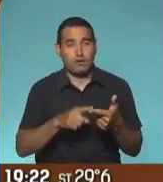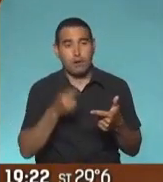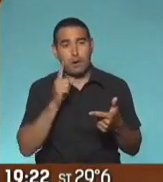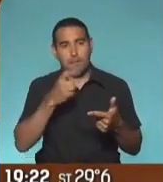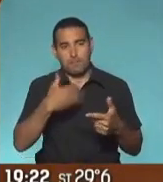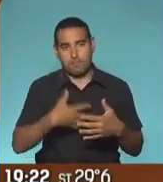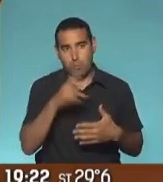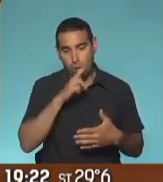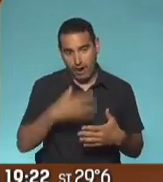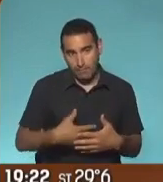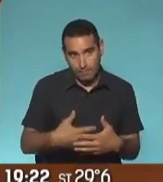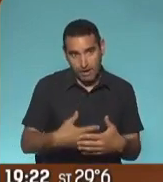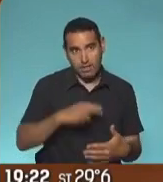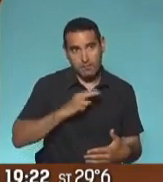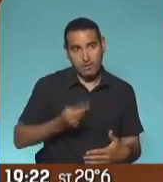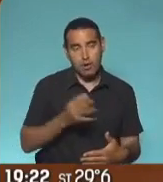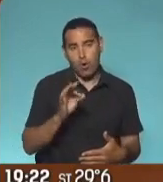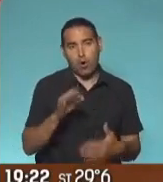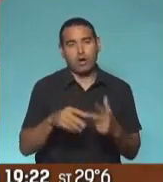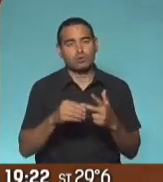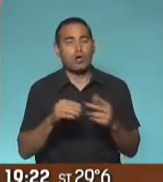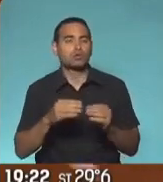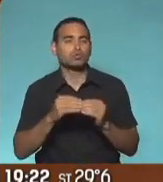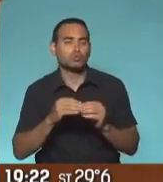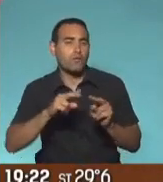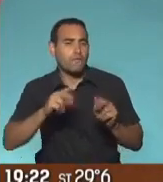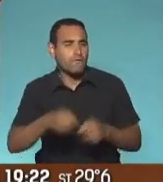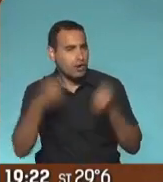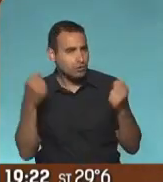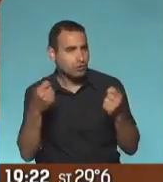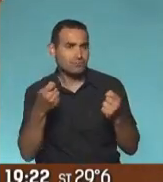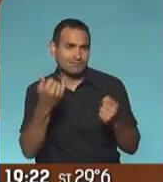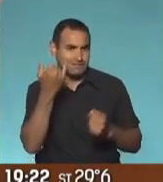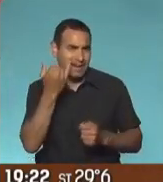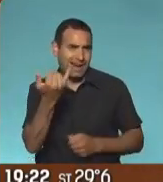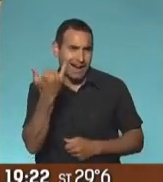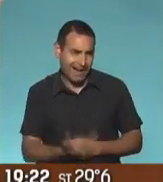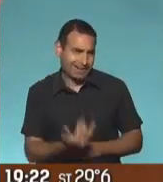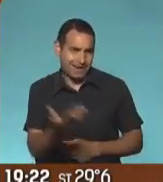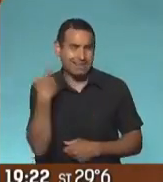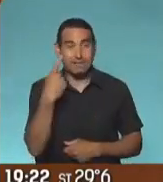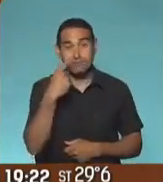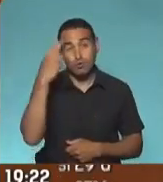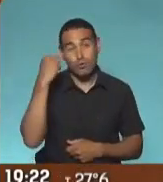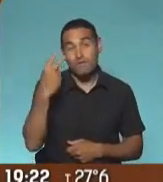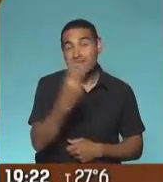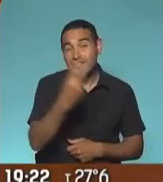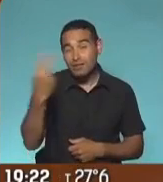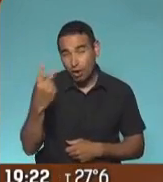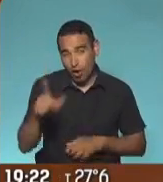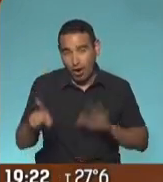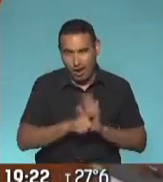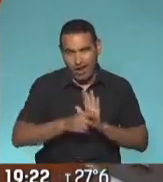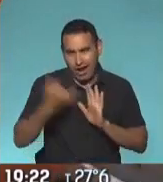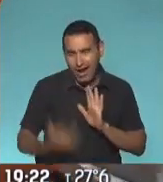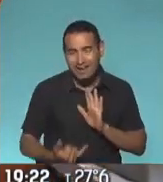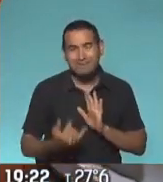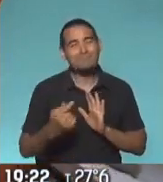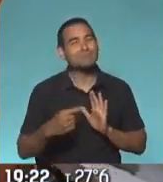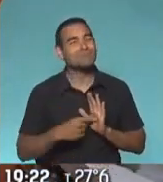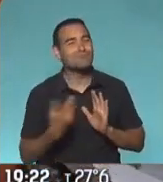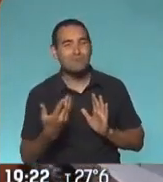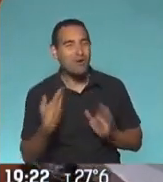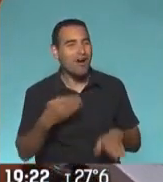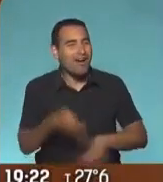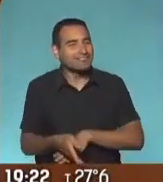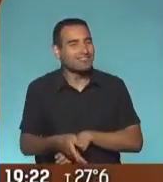mujer embarazada o en casos de violación, existe ya en el Código Penal desde 1922. Lo que pasaba es que no se accedía